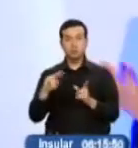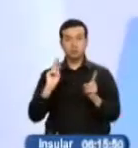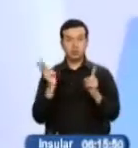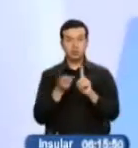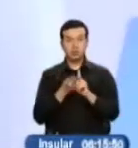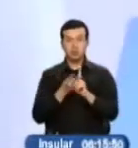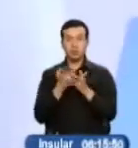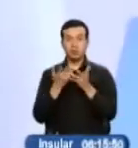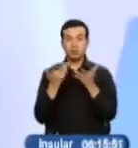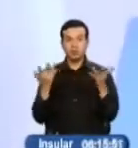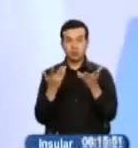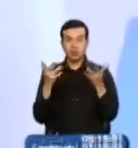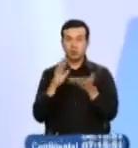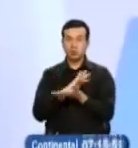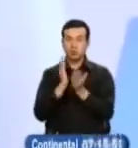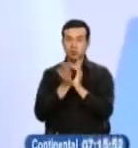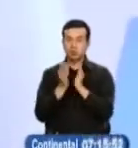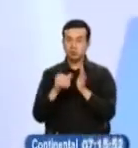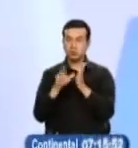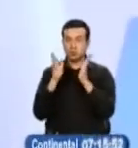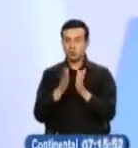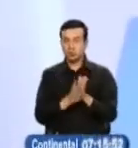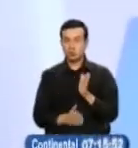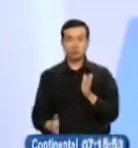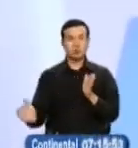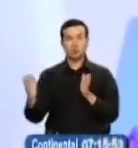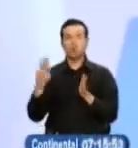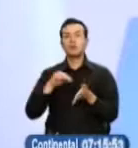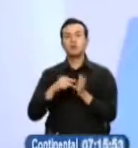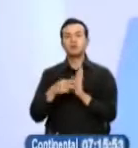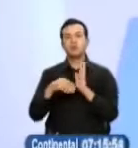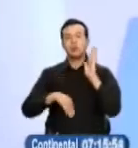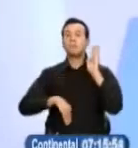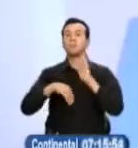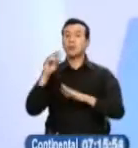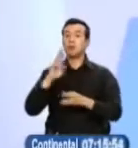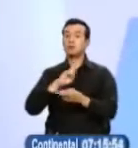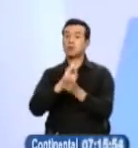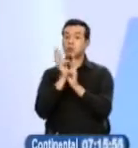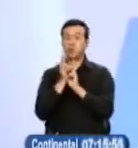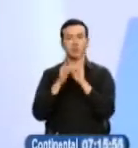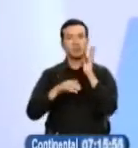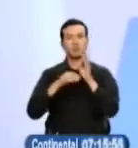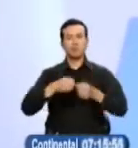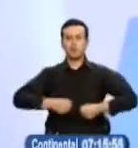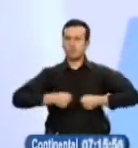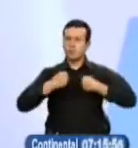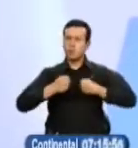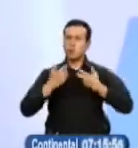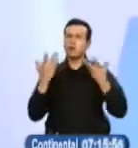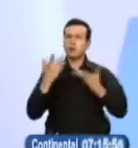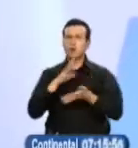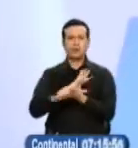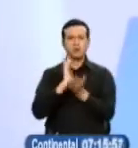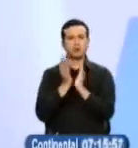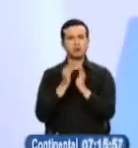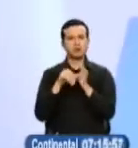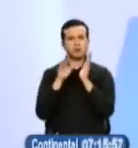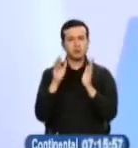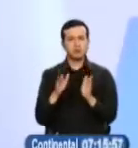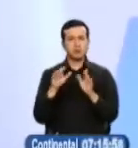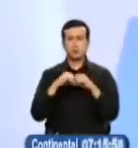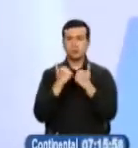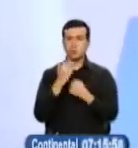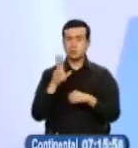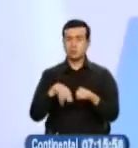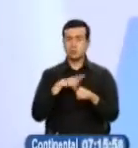segunda oleada de la Revolución Ciudadana, que sin duda va a implicar mayores reformas y una radicalización de la Revolución Ciudadana desde la